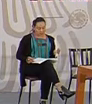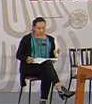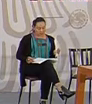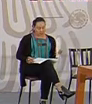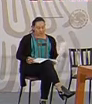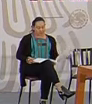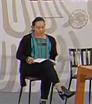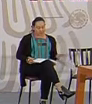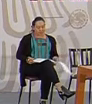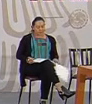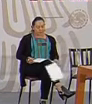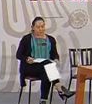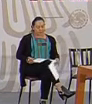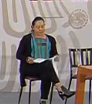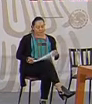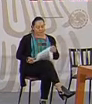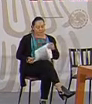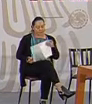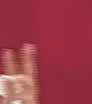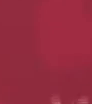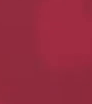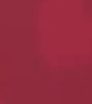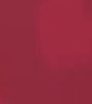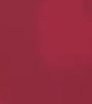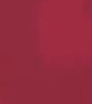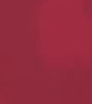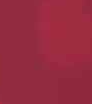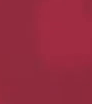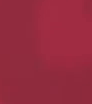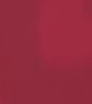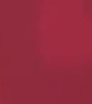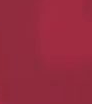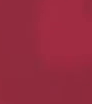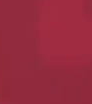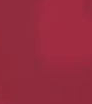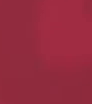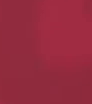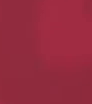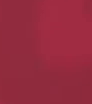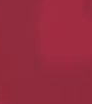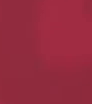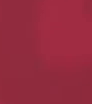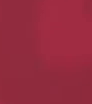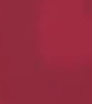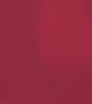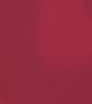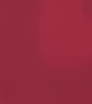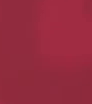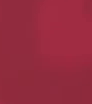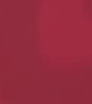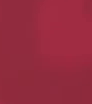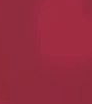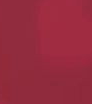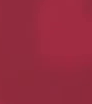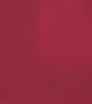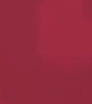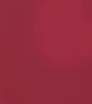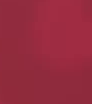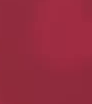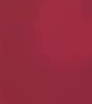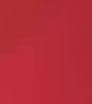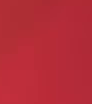Decir que todo el tema de estancias tiene una regulación. Es la Ley General